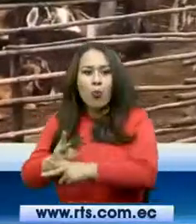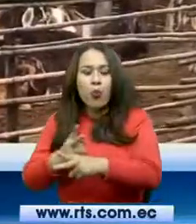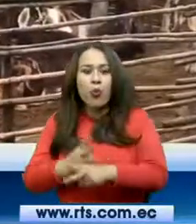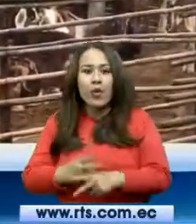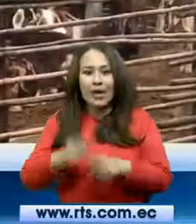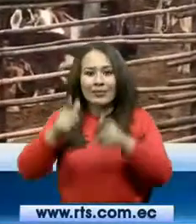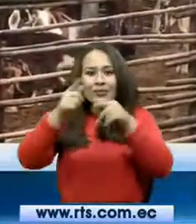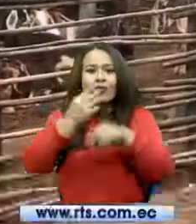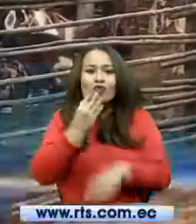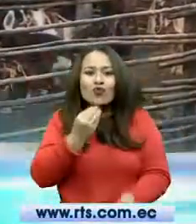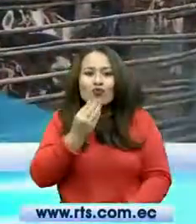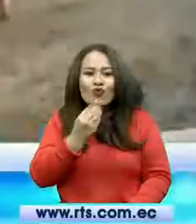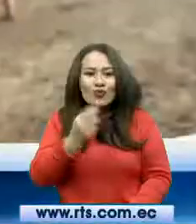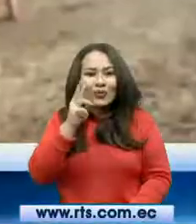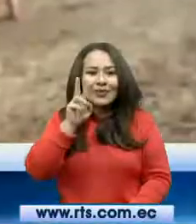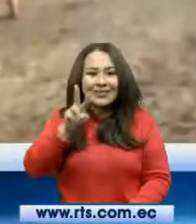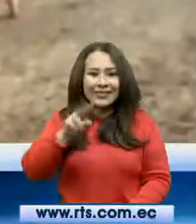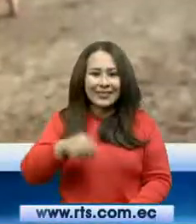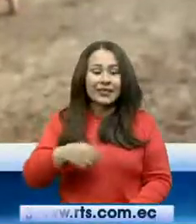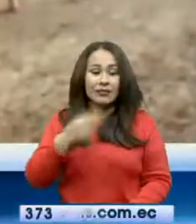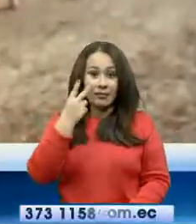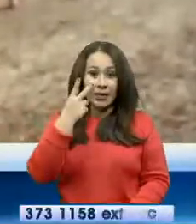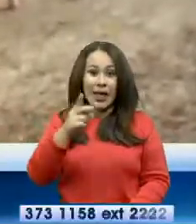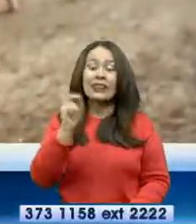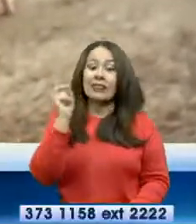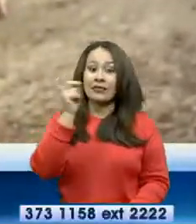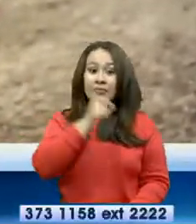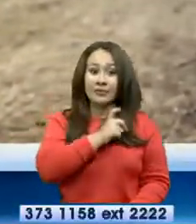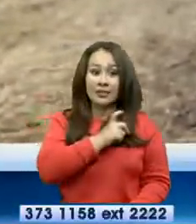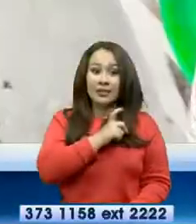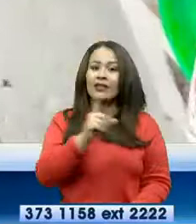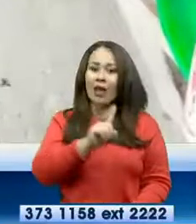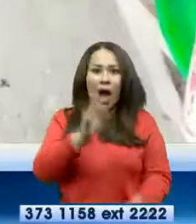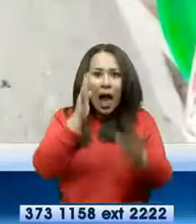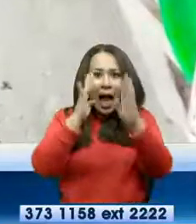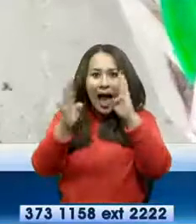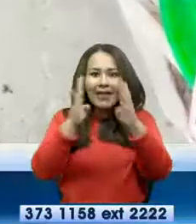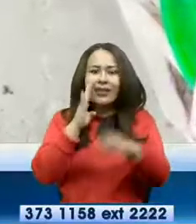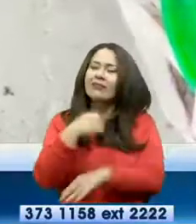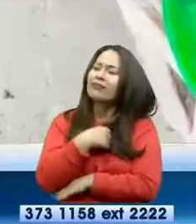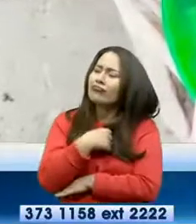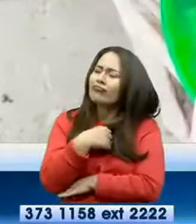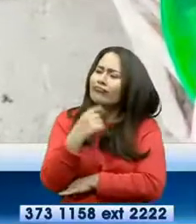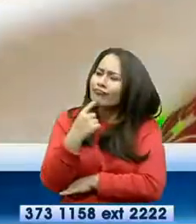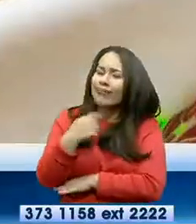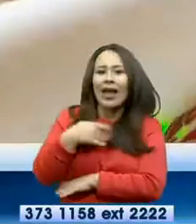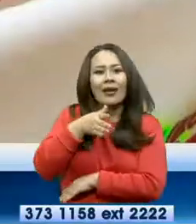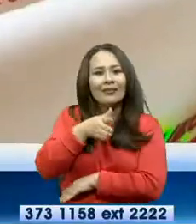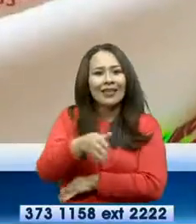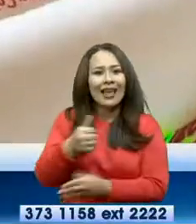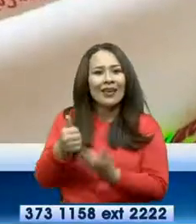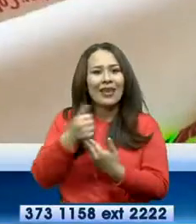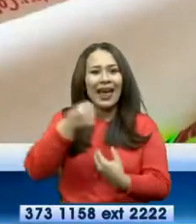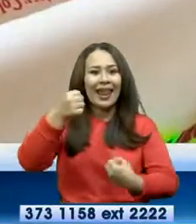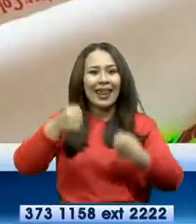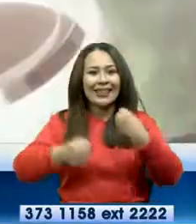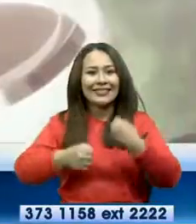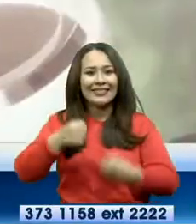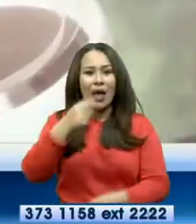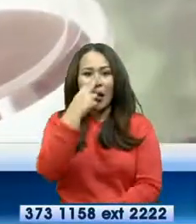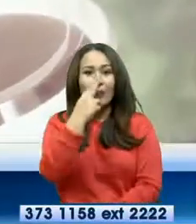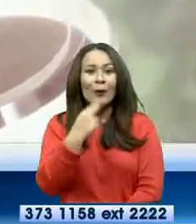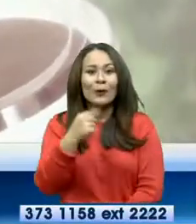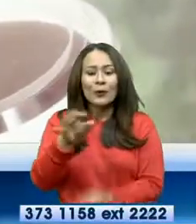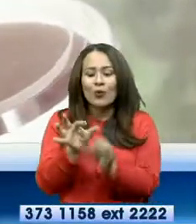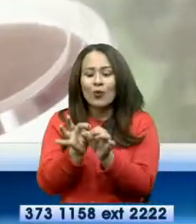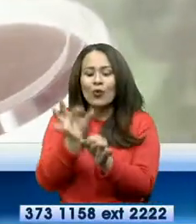chivas. Pudimos ayudar en esta labor. No es tan difícil si se pone atención y nos dejamos guiar. Pero de la leche elaboran los deliciosos